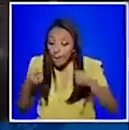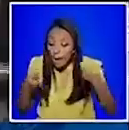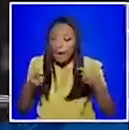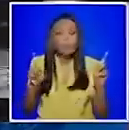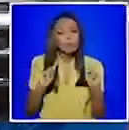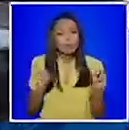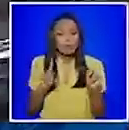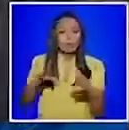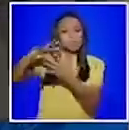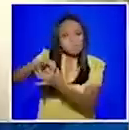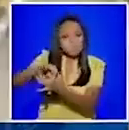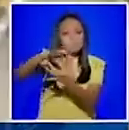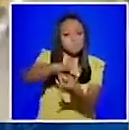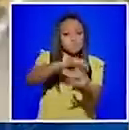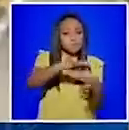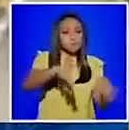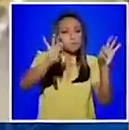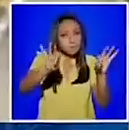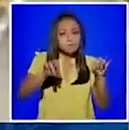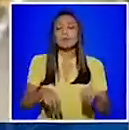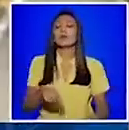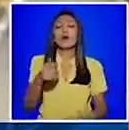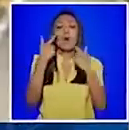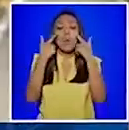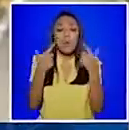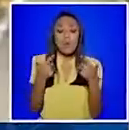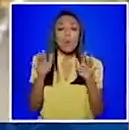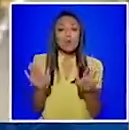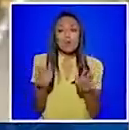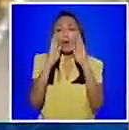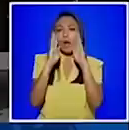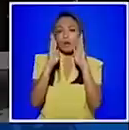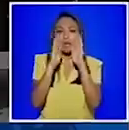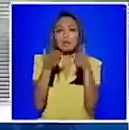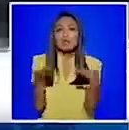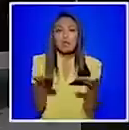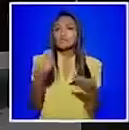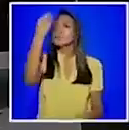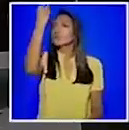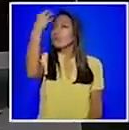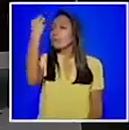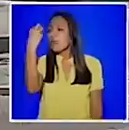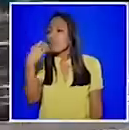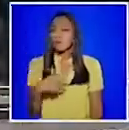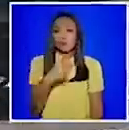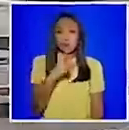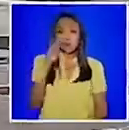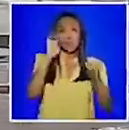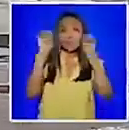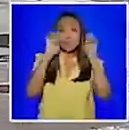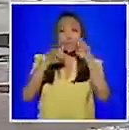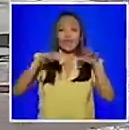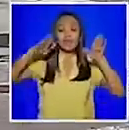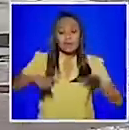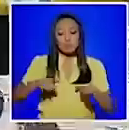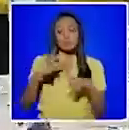las seguridades, que tengan mucho cuidado, estar atentos en los semáforos. Además, dice aplicar estrategias para reducir los delitos